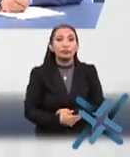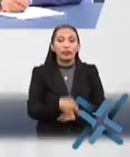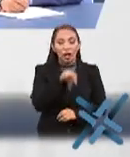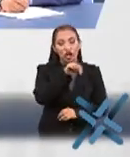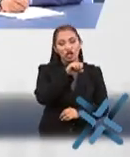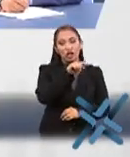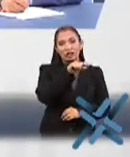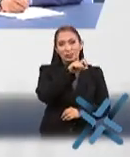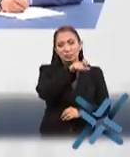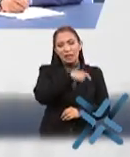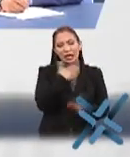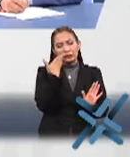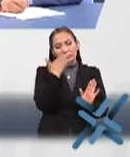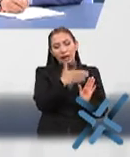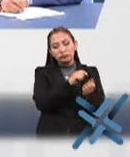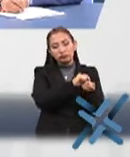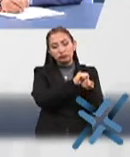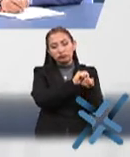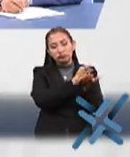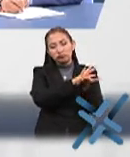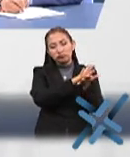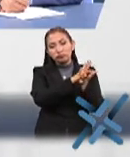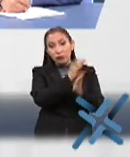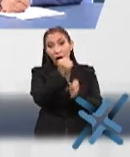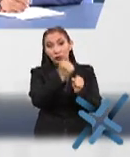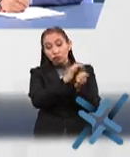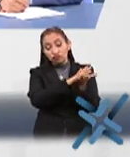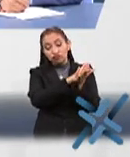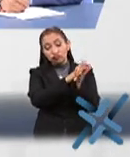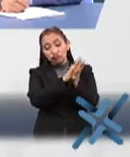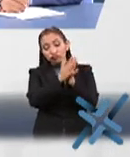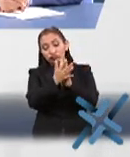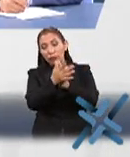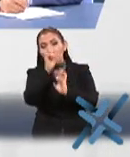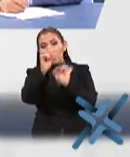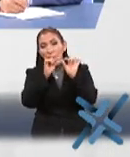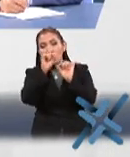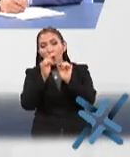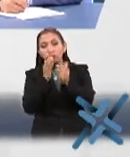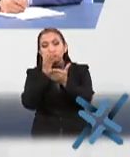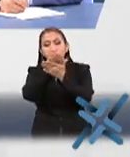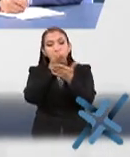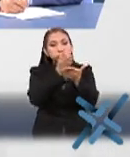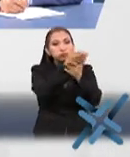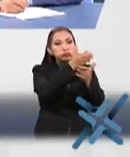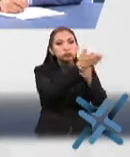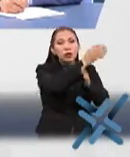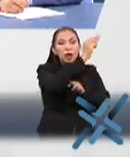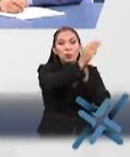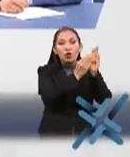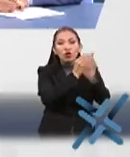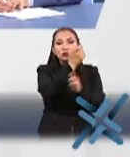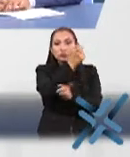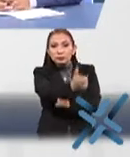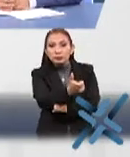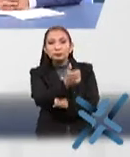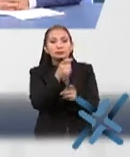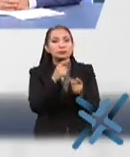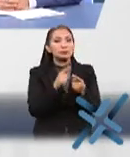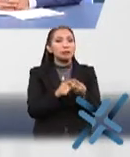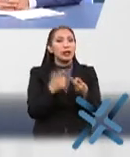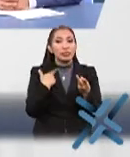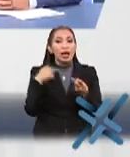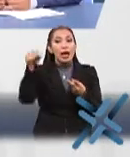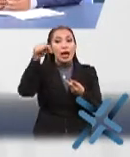ha pues pasado por una transformación para insertarse en el mundo de la economía, de